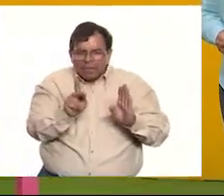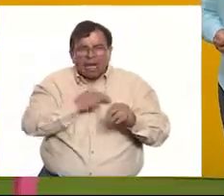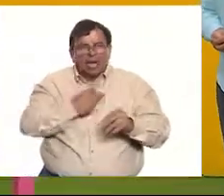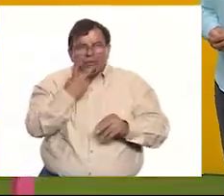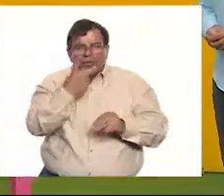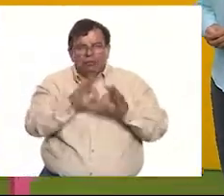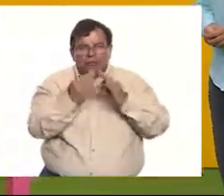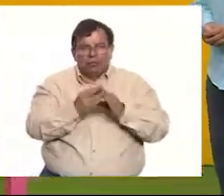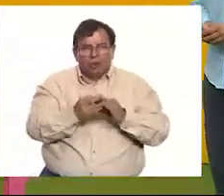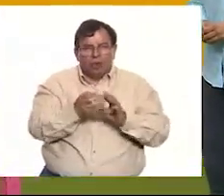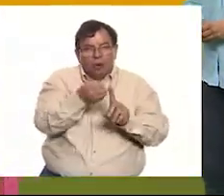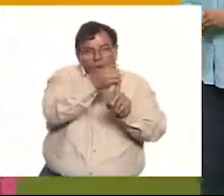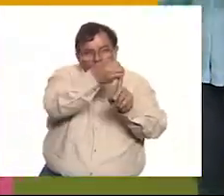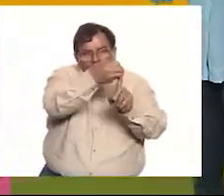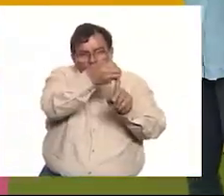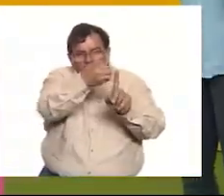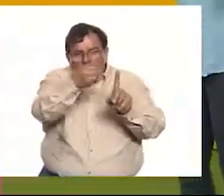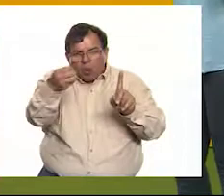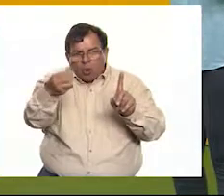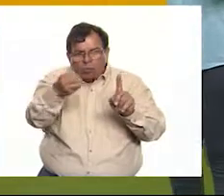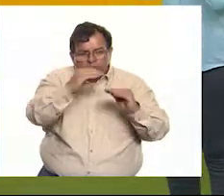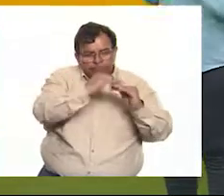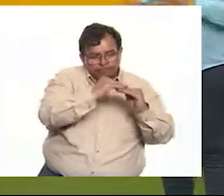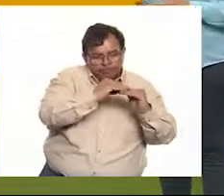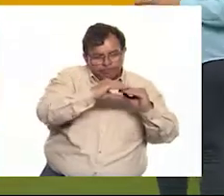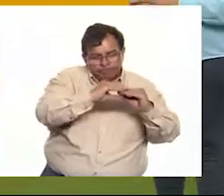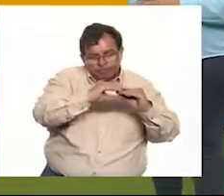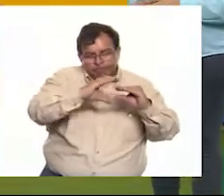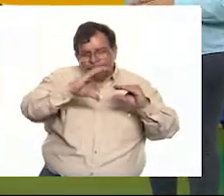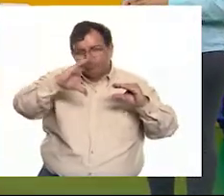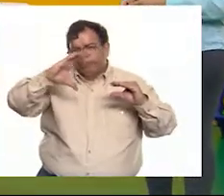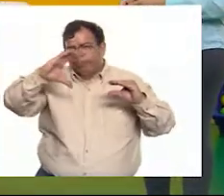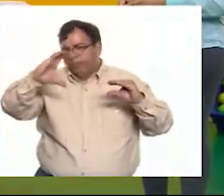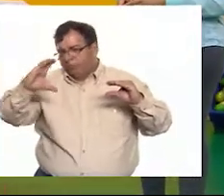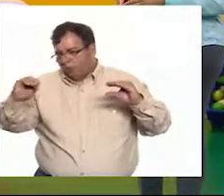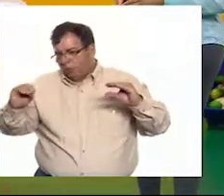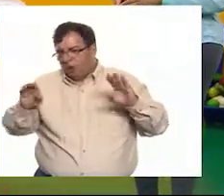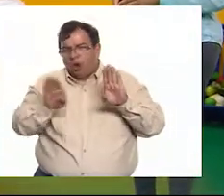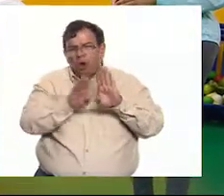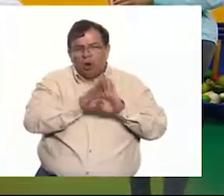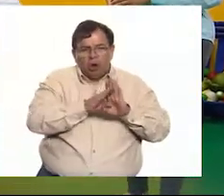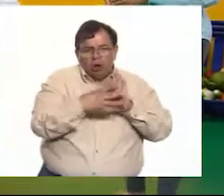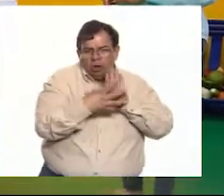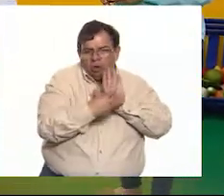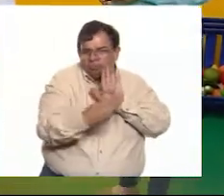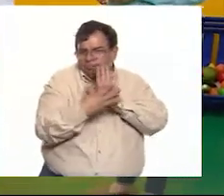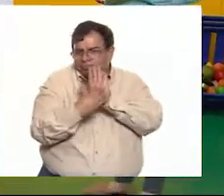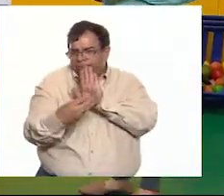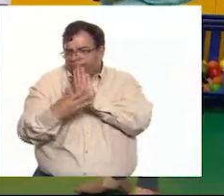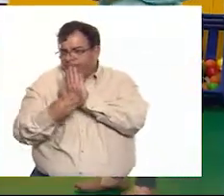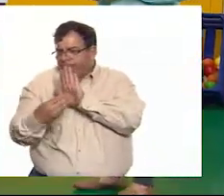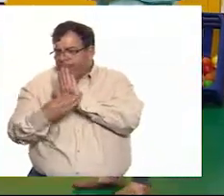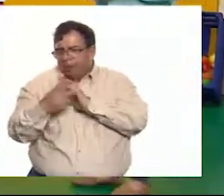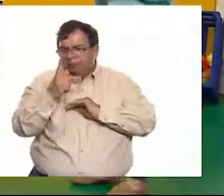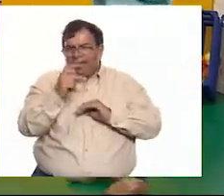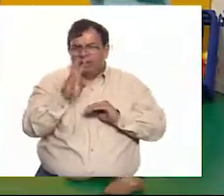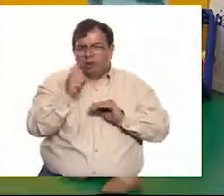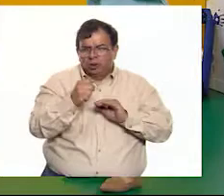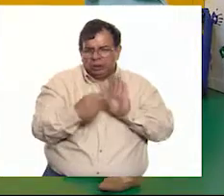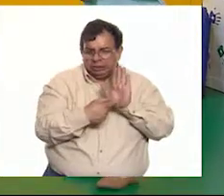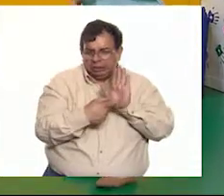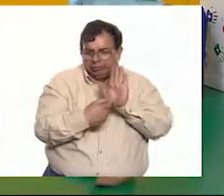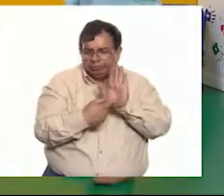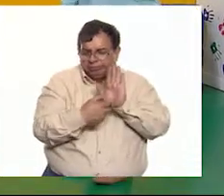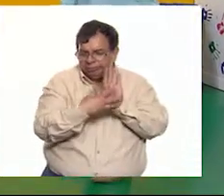formas. De orden, que puede ser creciente o decreciente, o por un patrón establecido. Y recuerda que un patrón es un modelo que sirve